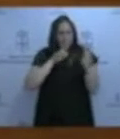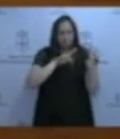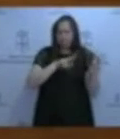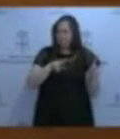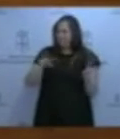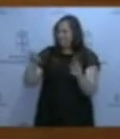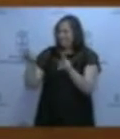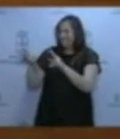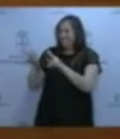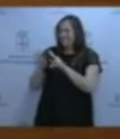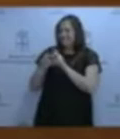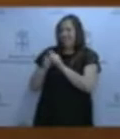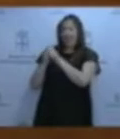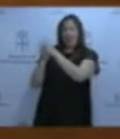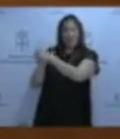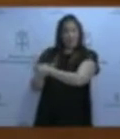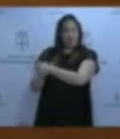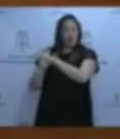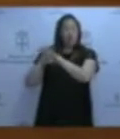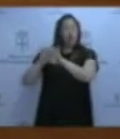busca de referentes en la defensa de lo público